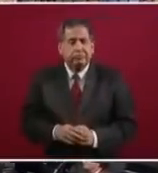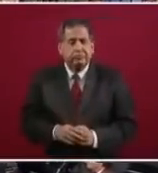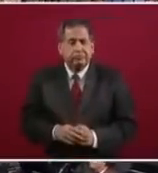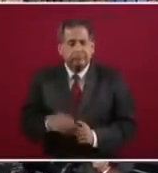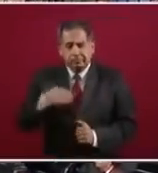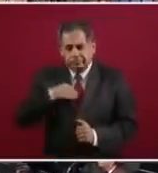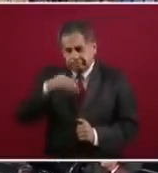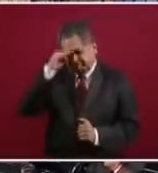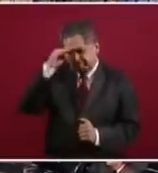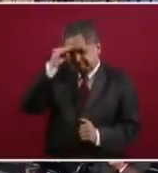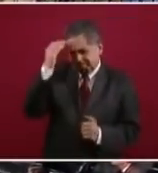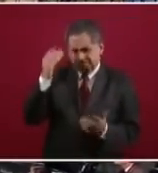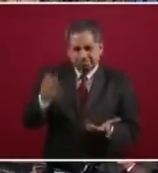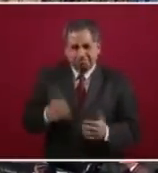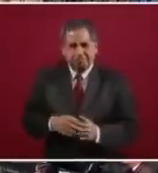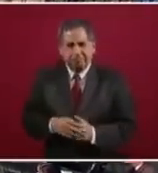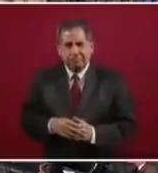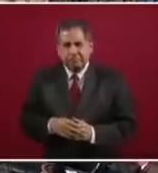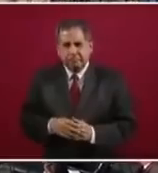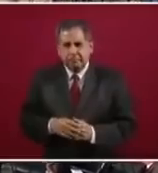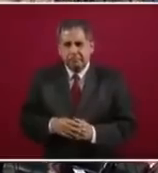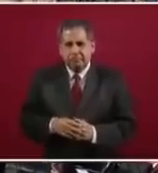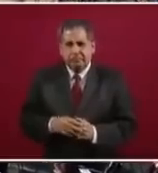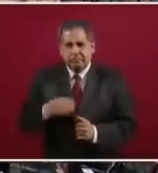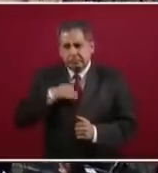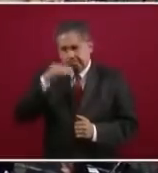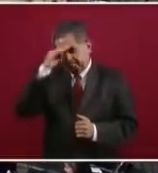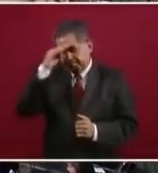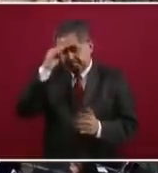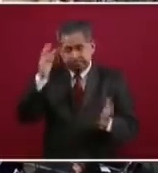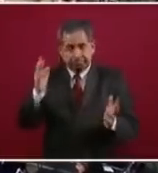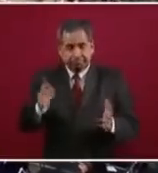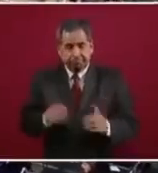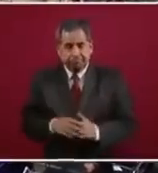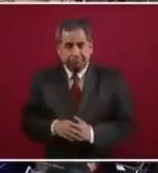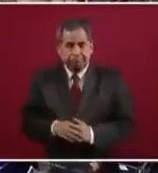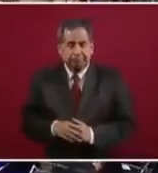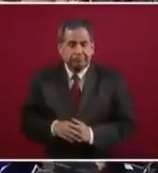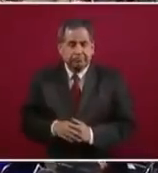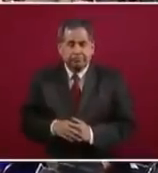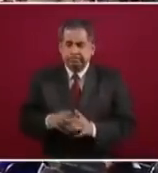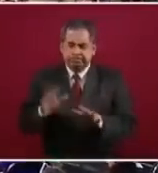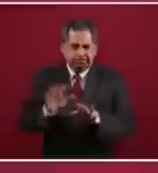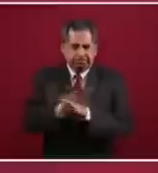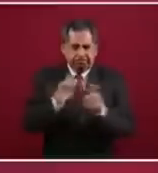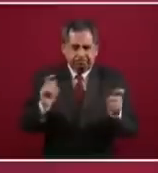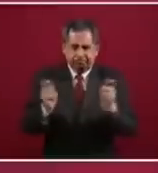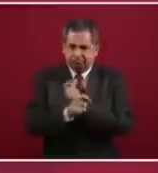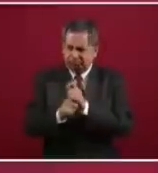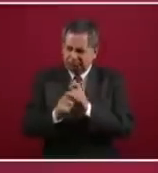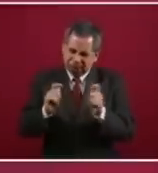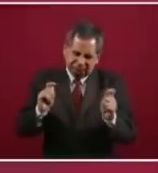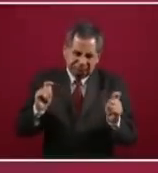Yo pienso que fue un cambio de